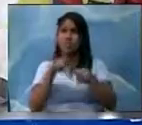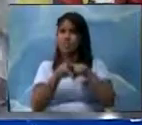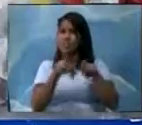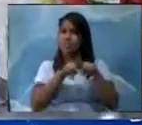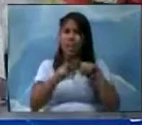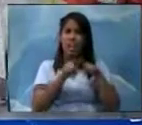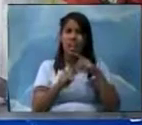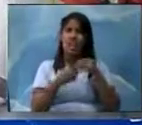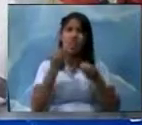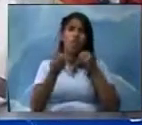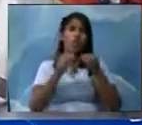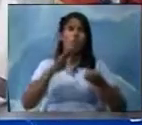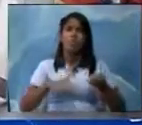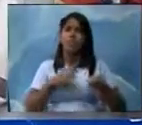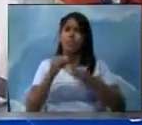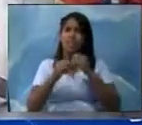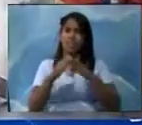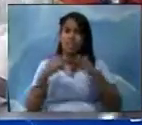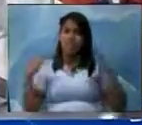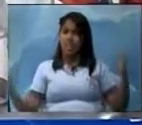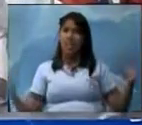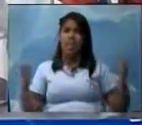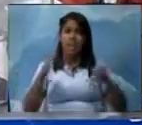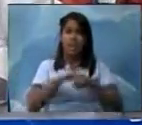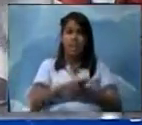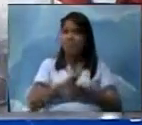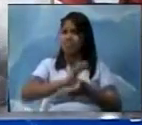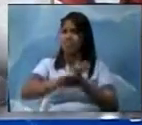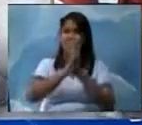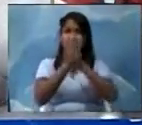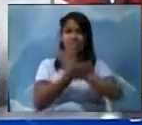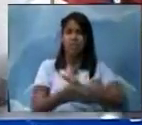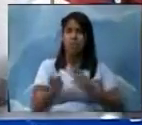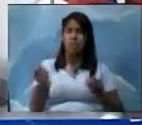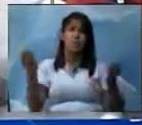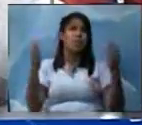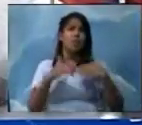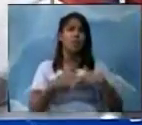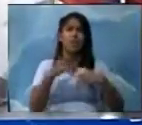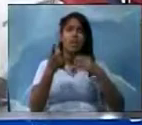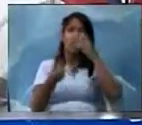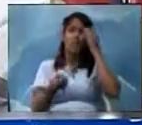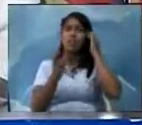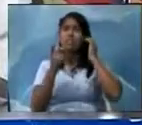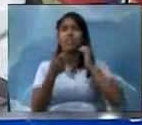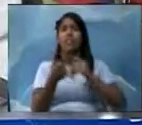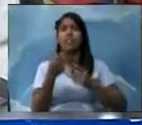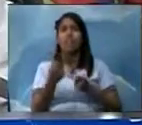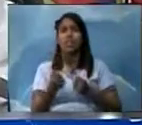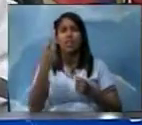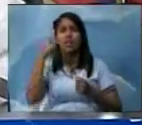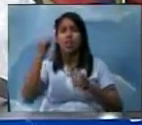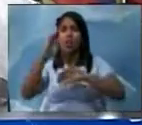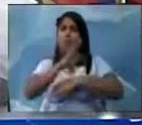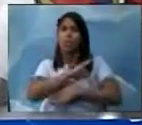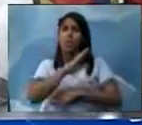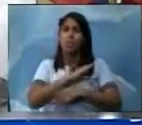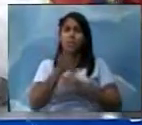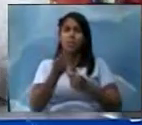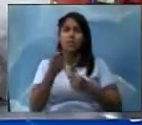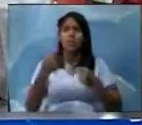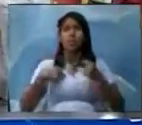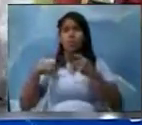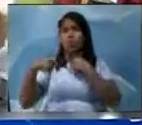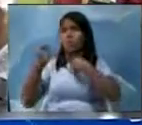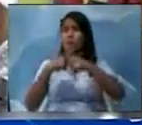murmurar cómo se hace este gran desperdicio me hubieran dado ese Perfume a mí